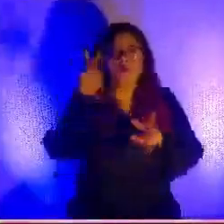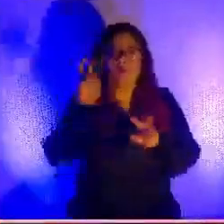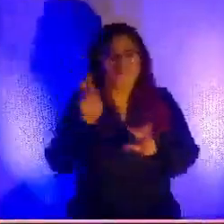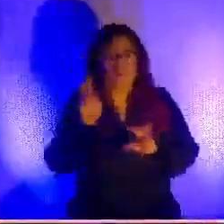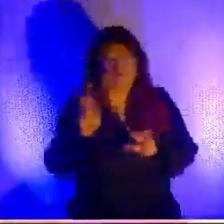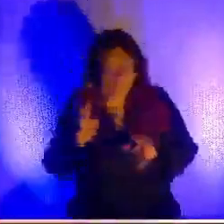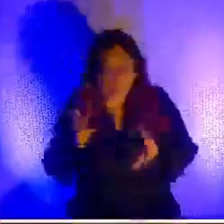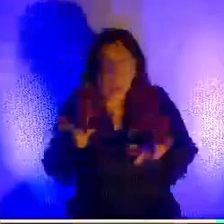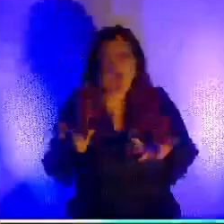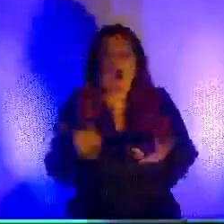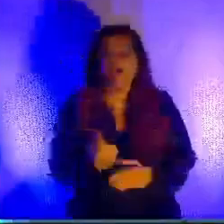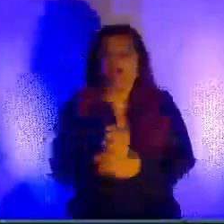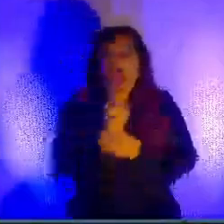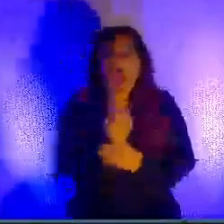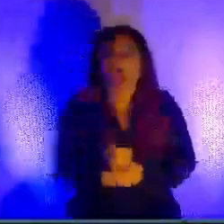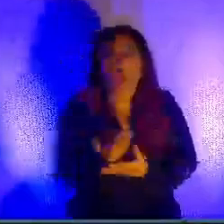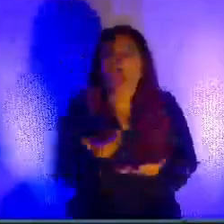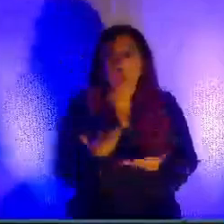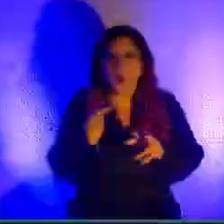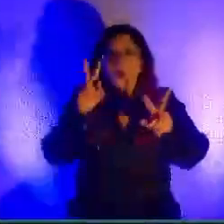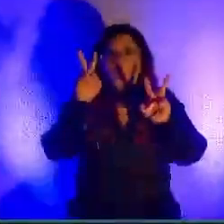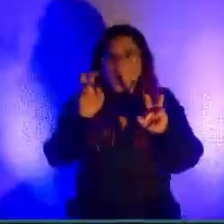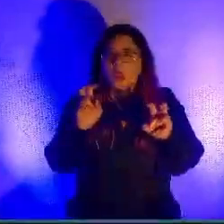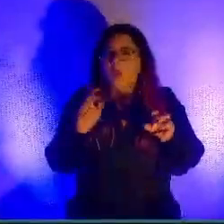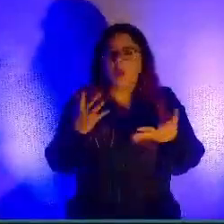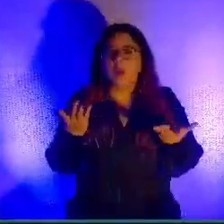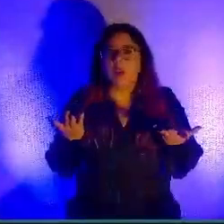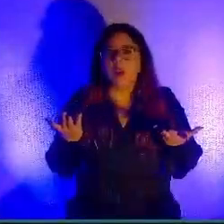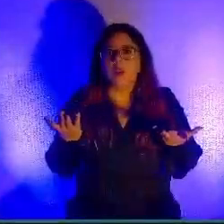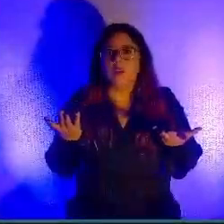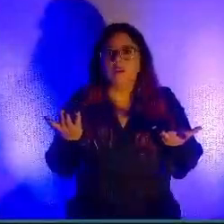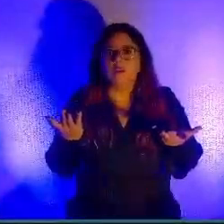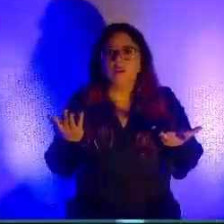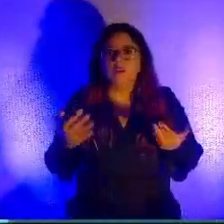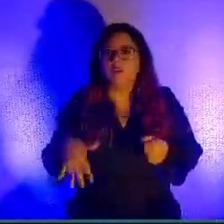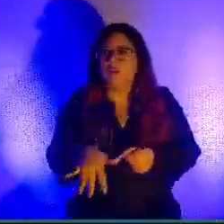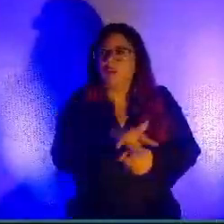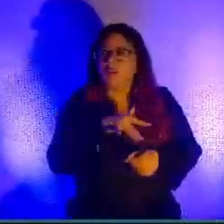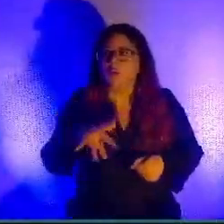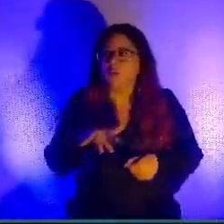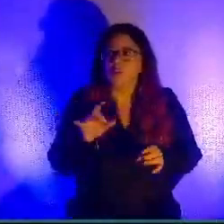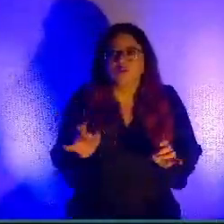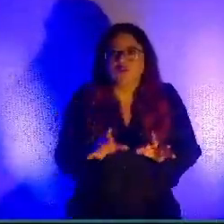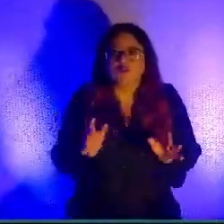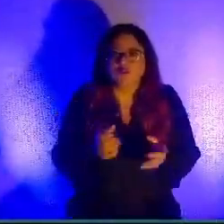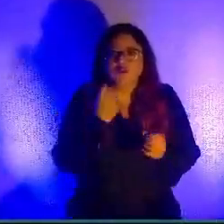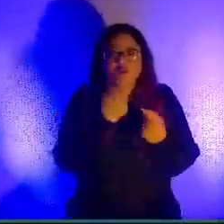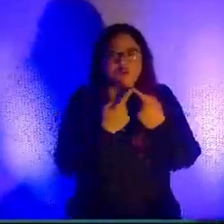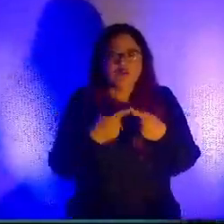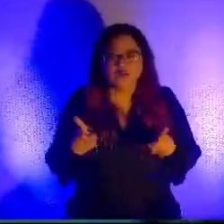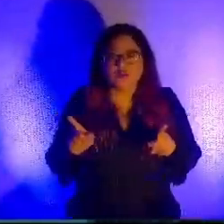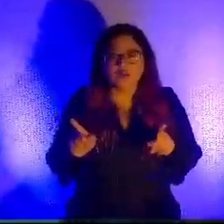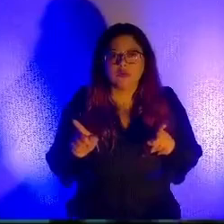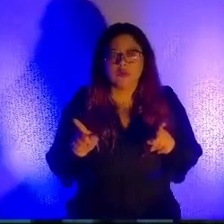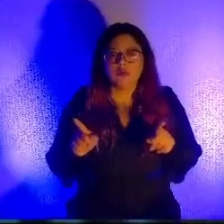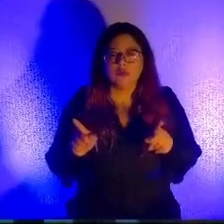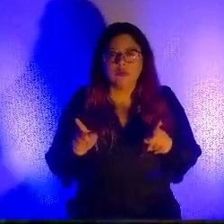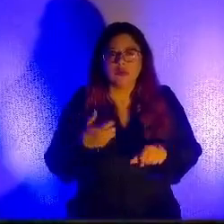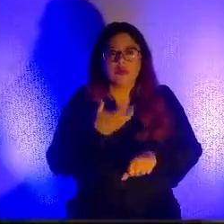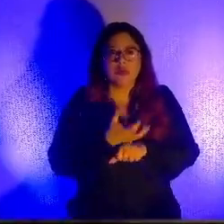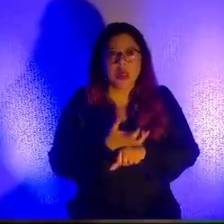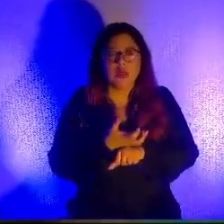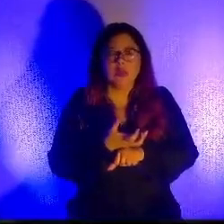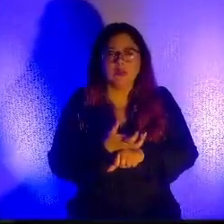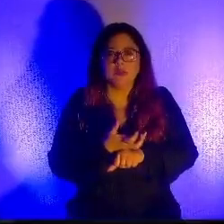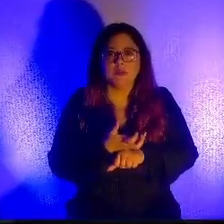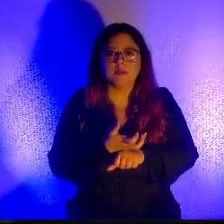enfermedad algo que pasó de forma BM y Cuál es la diferencia muy práctica cuando